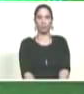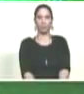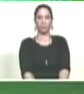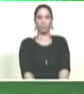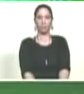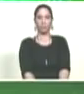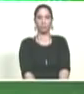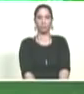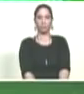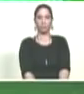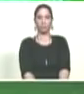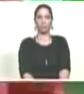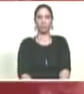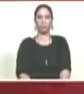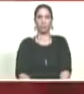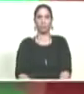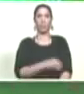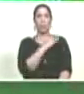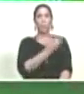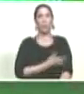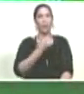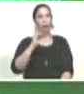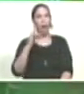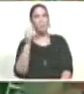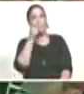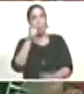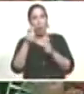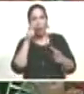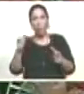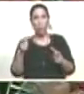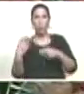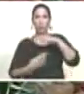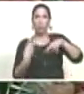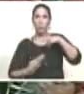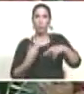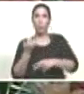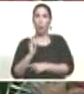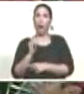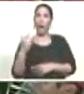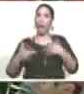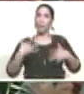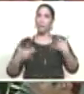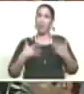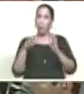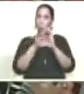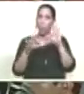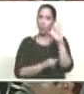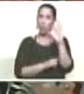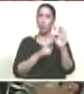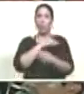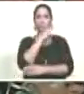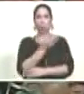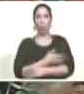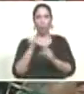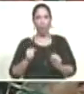el poder que hoy tiene el pueblo en la revolución. Tenemos activado el poder constituyente.